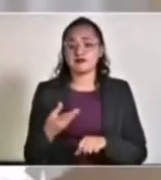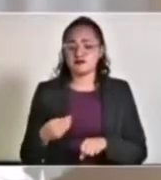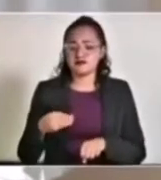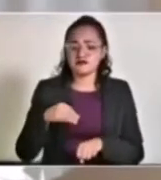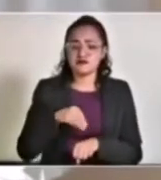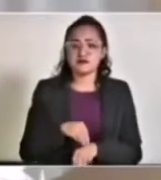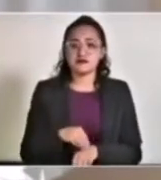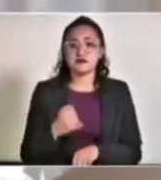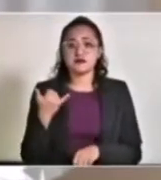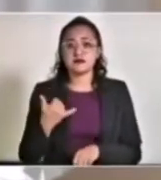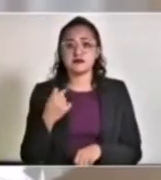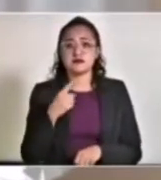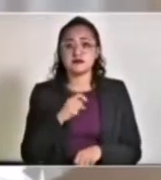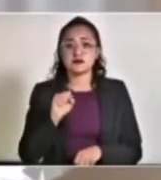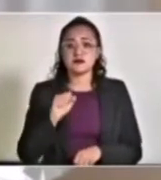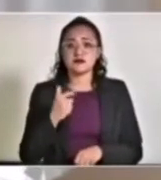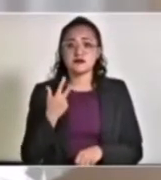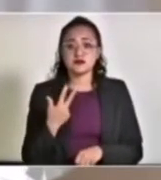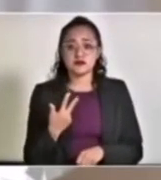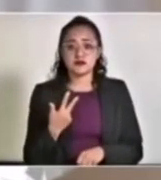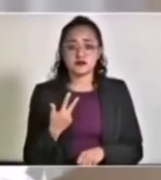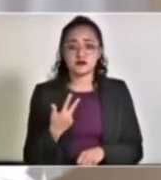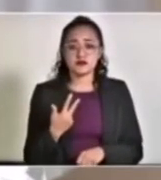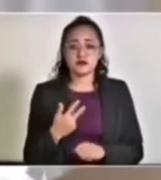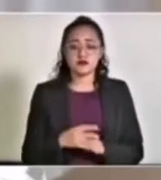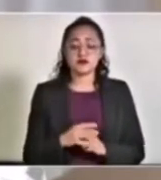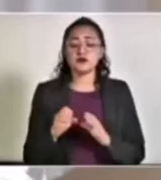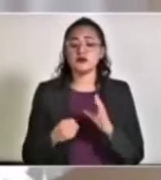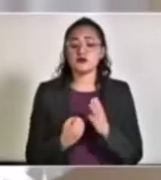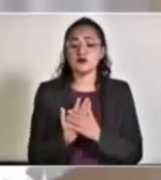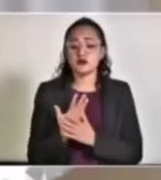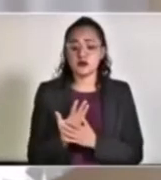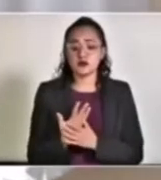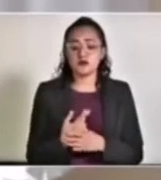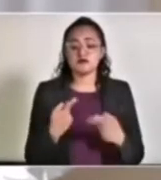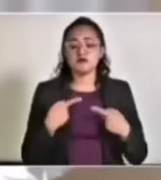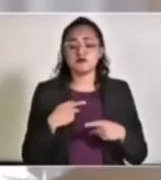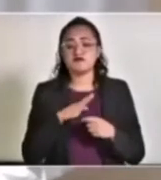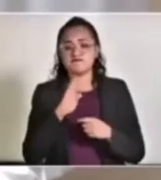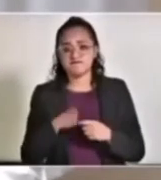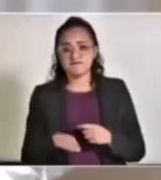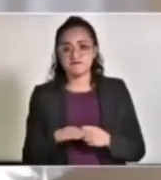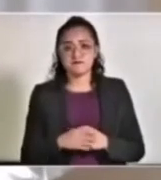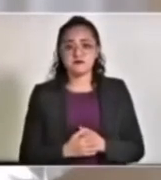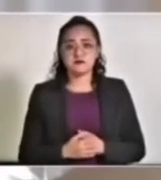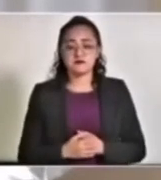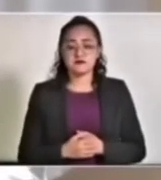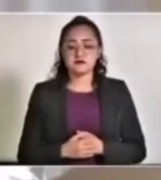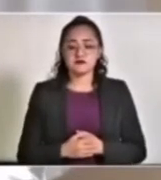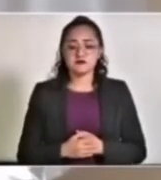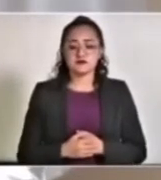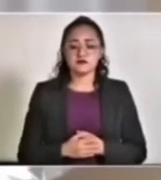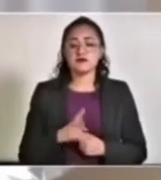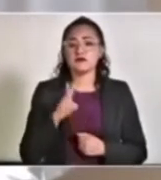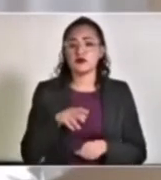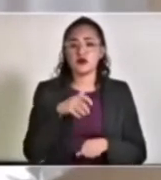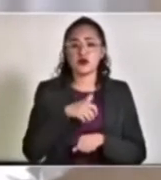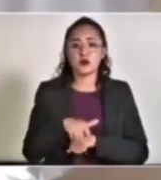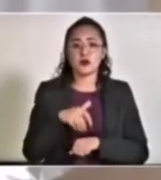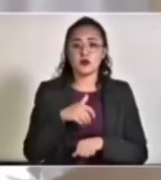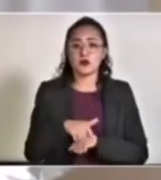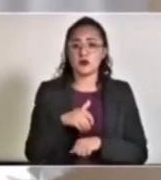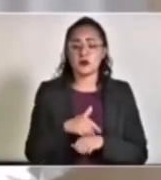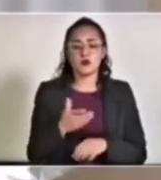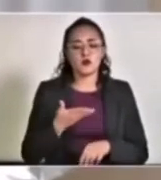y 168 nuevos fallecimientos son cifras muy altas